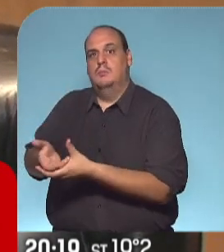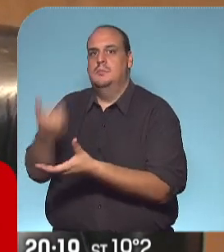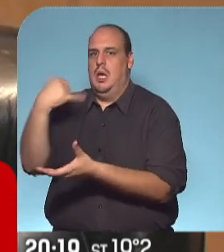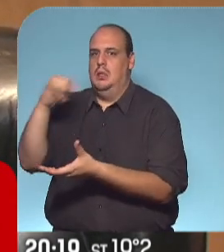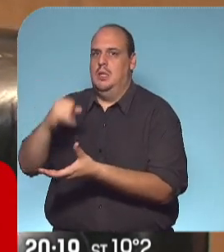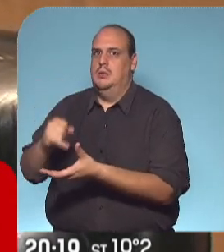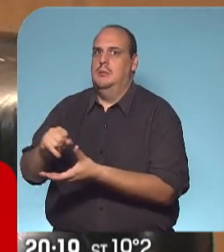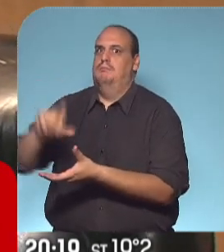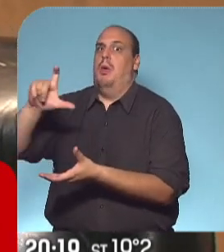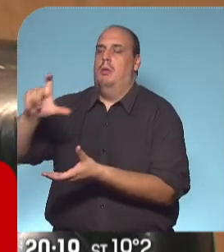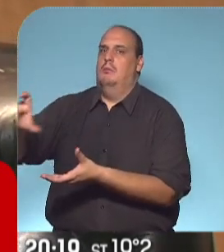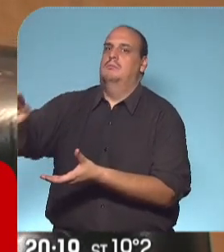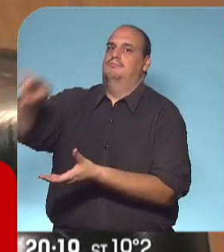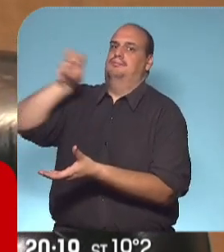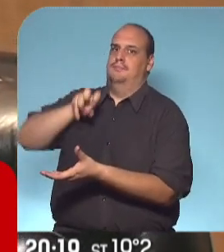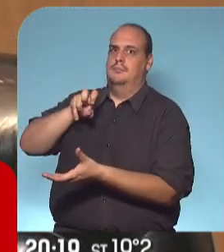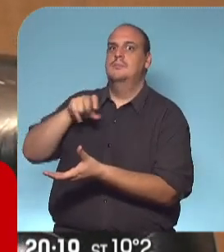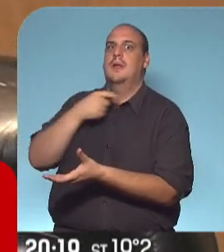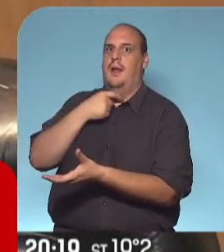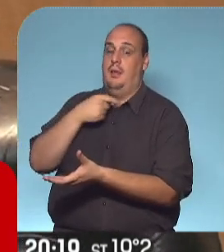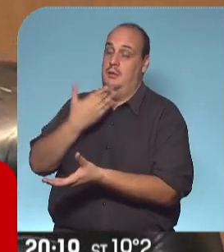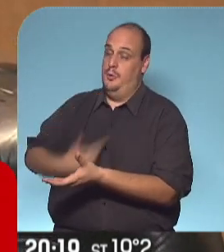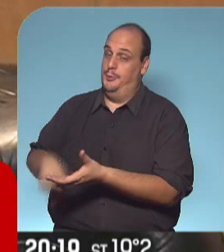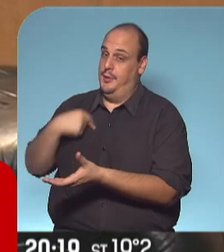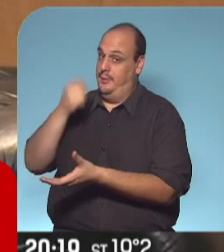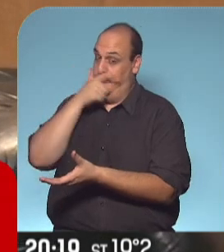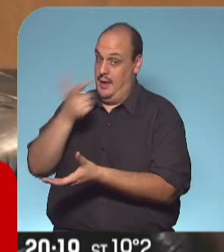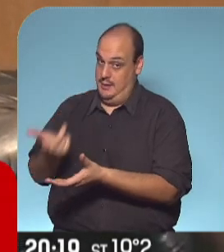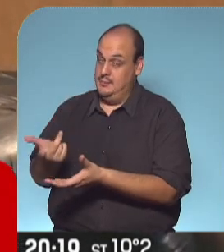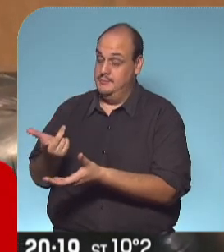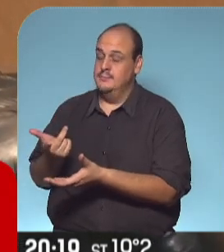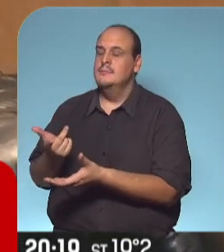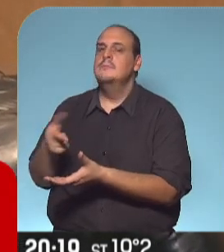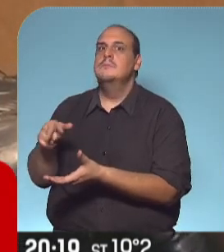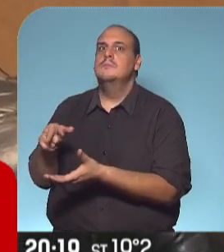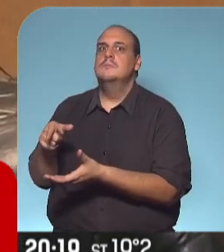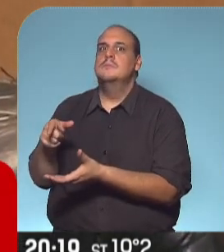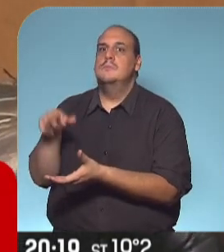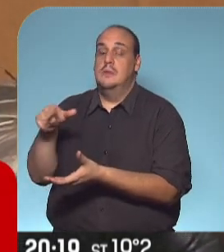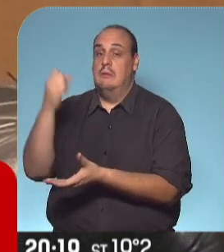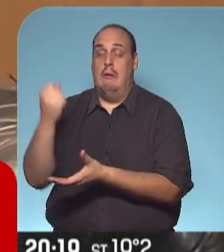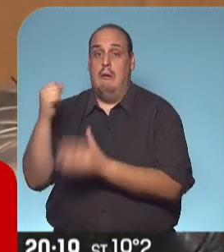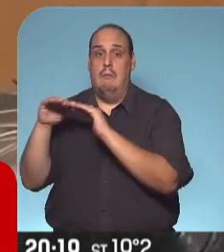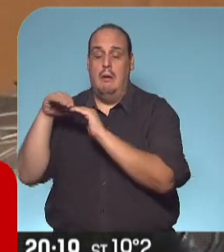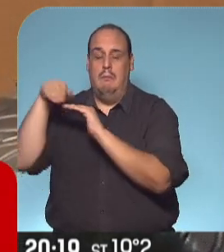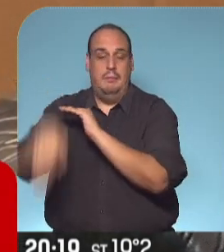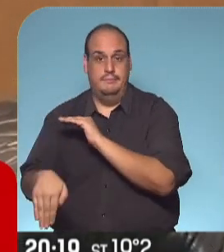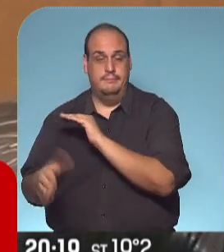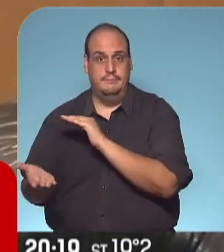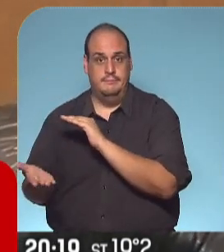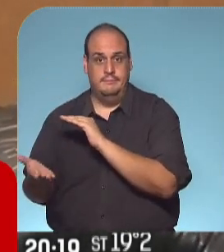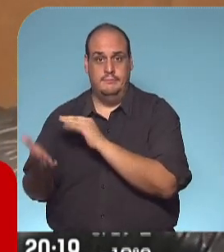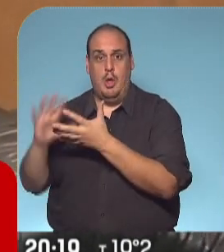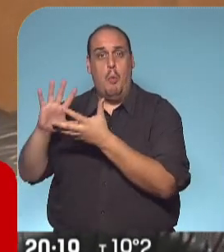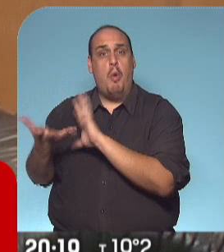que fue durante el gobierno de Macri, y bueno, la realidad es que la economía no anduvo bien, ese modelo